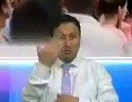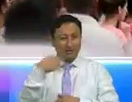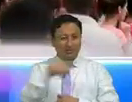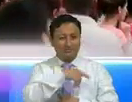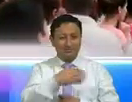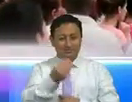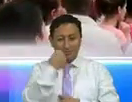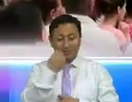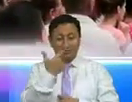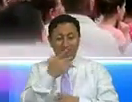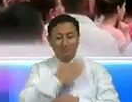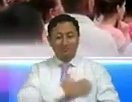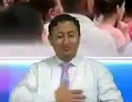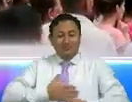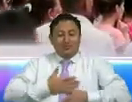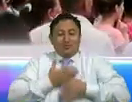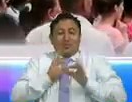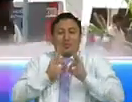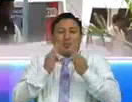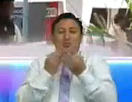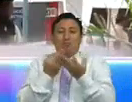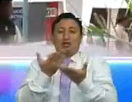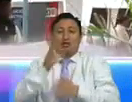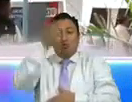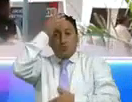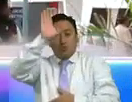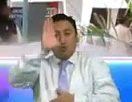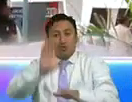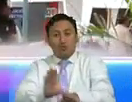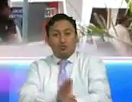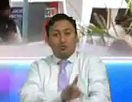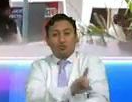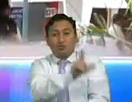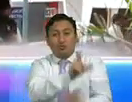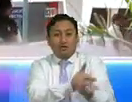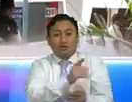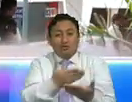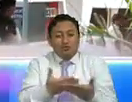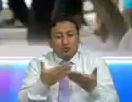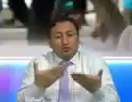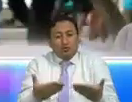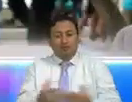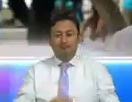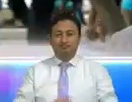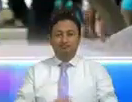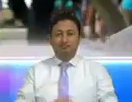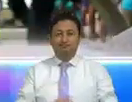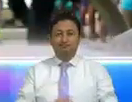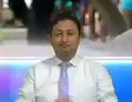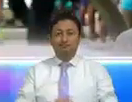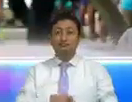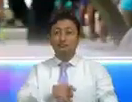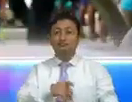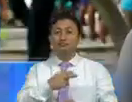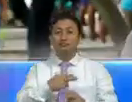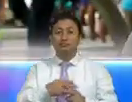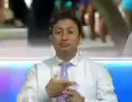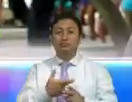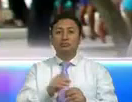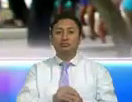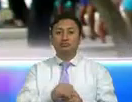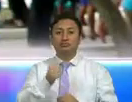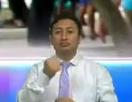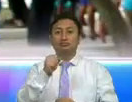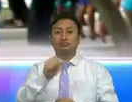en familia de su cultura tradición y sobre todo de la amabilidad de su gente un hombre tan importante como san